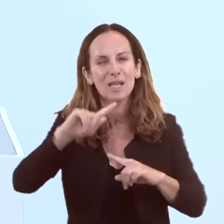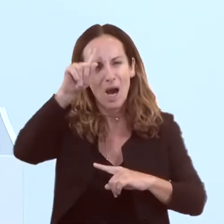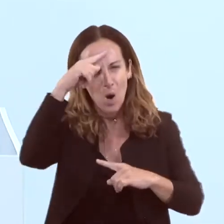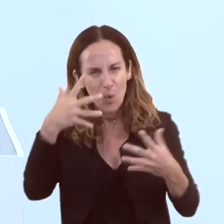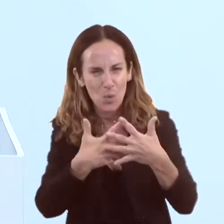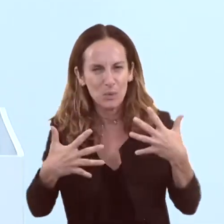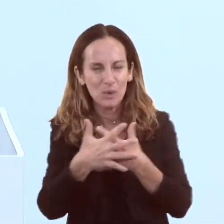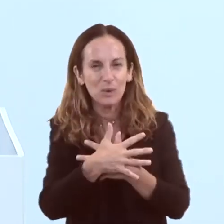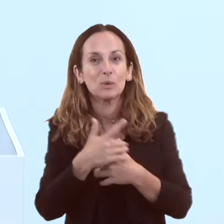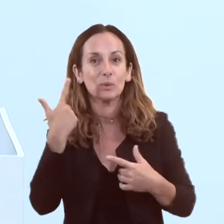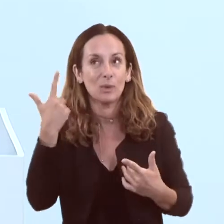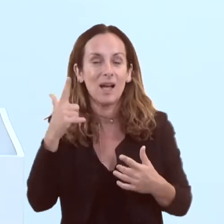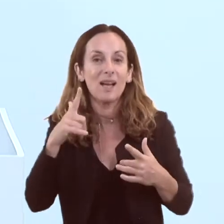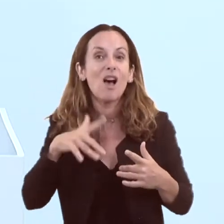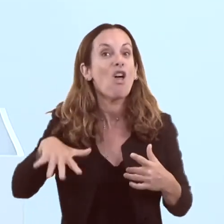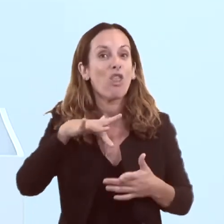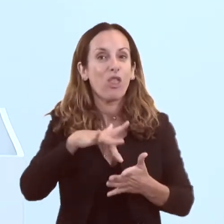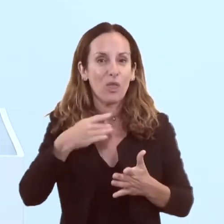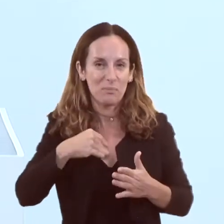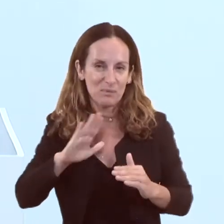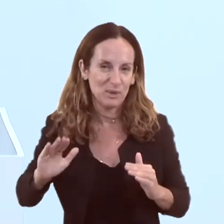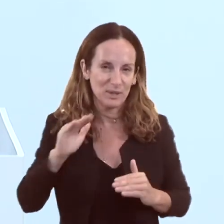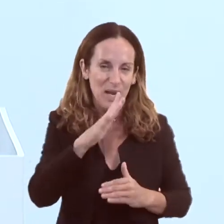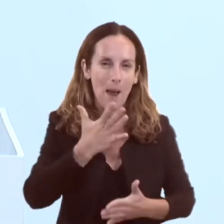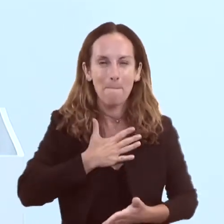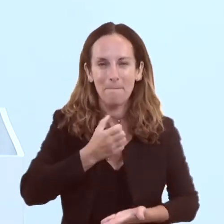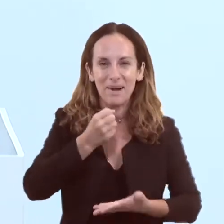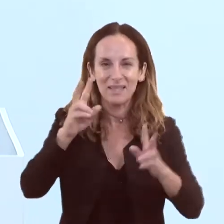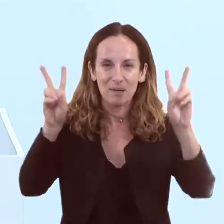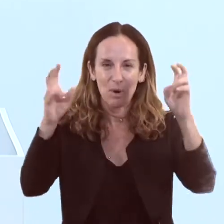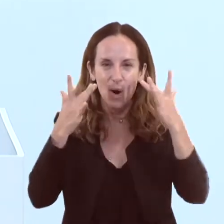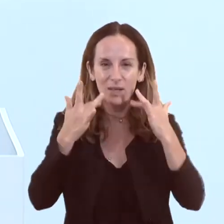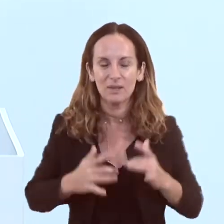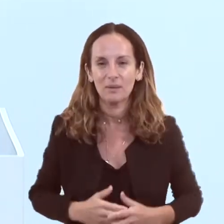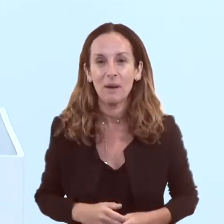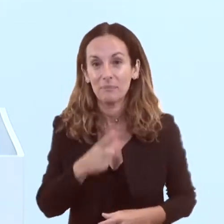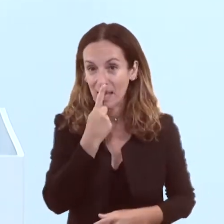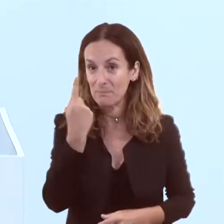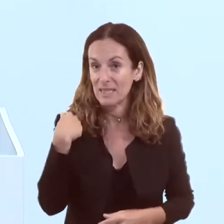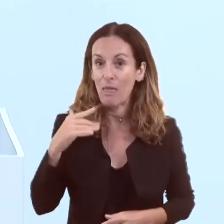está claro que estoy parlante de patrimonio ando por lata en vez de Serra de tramuntana la